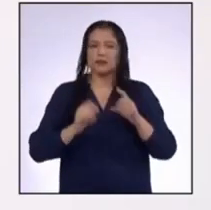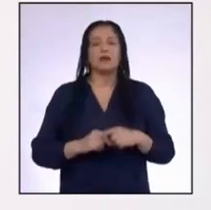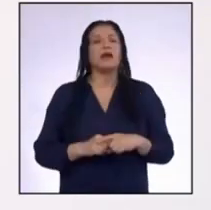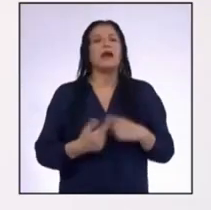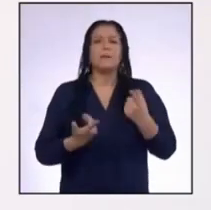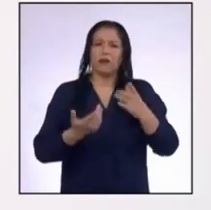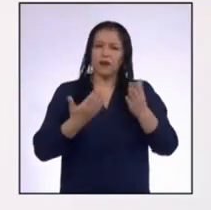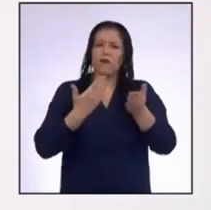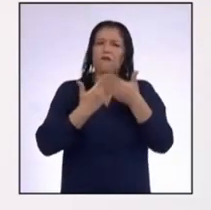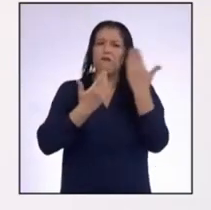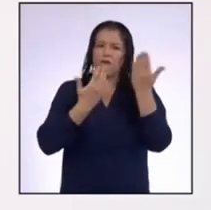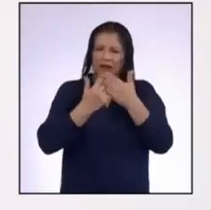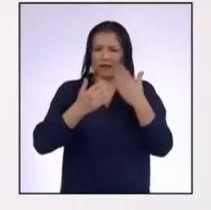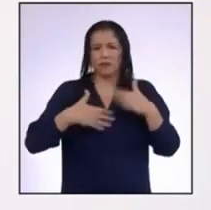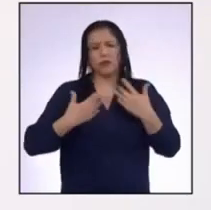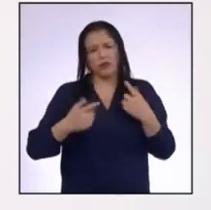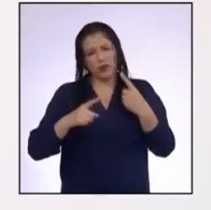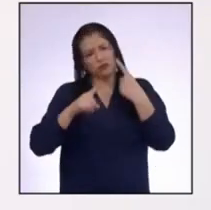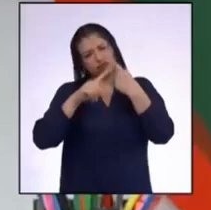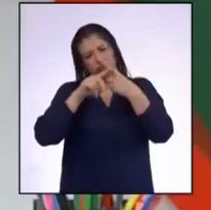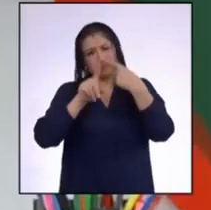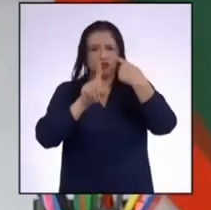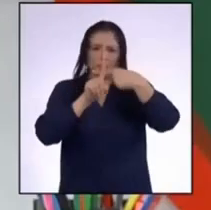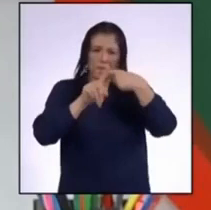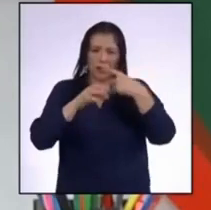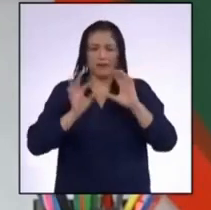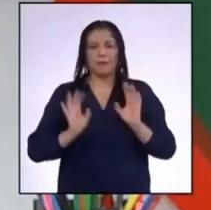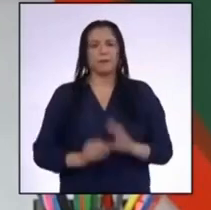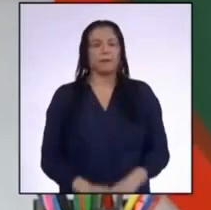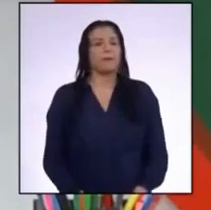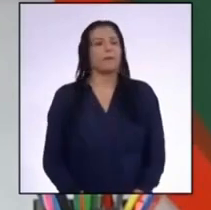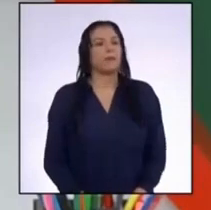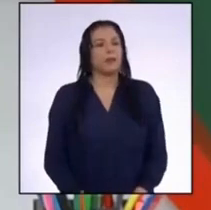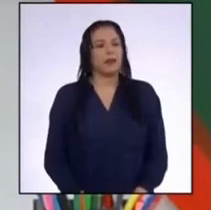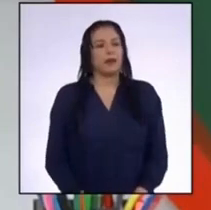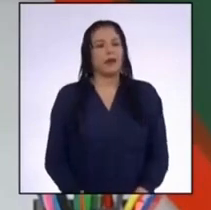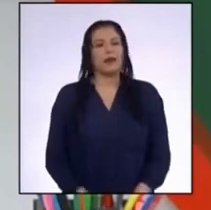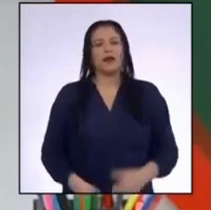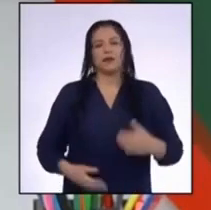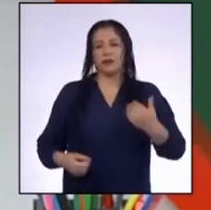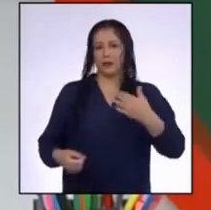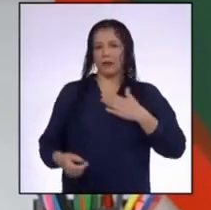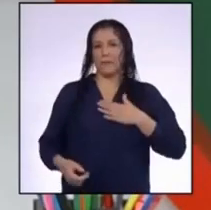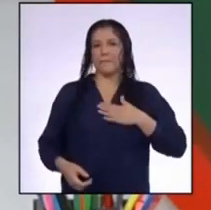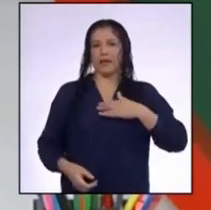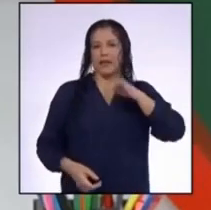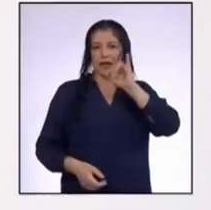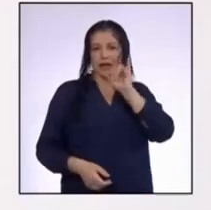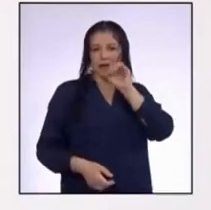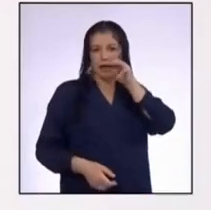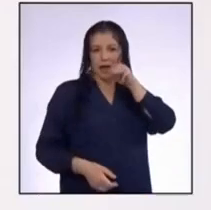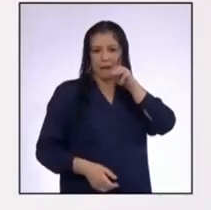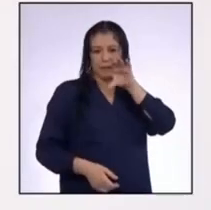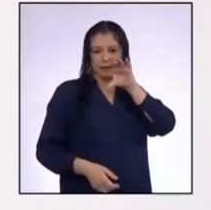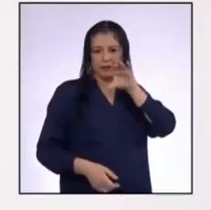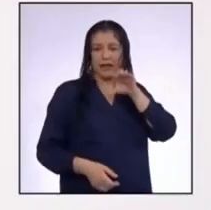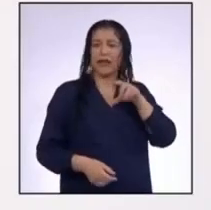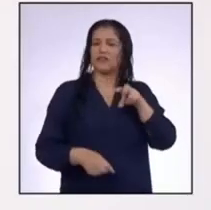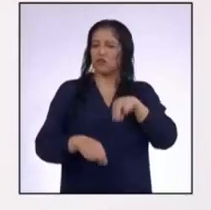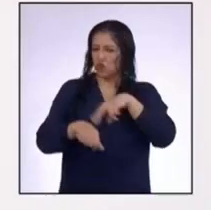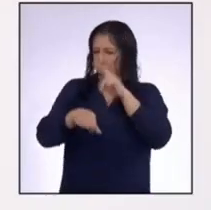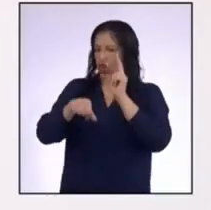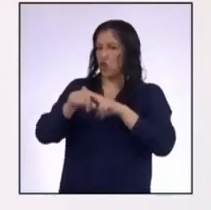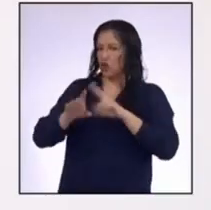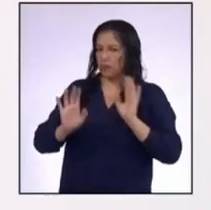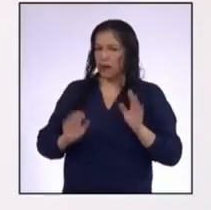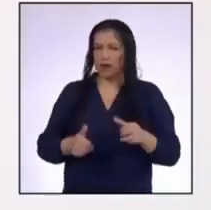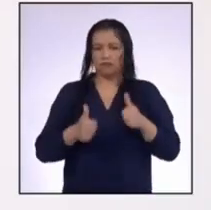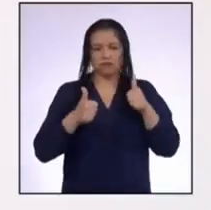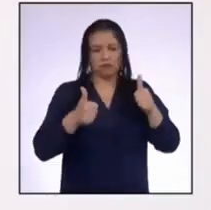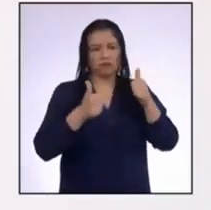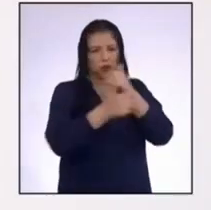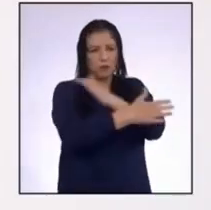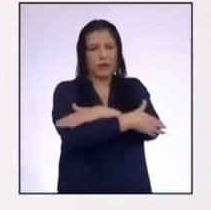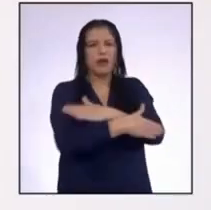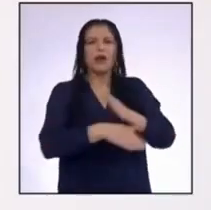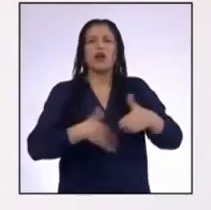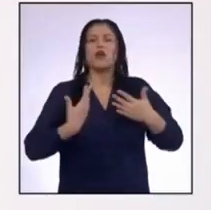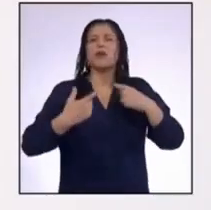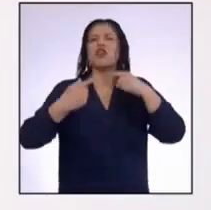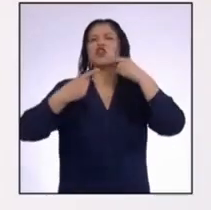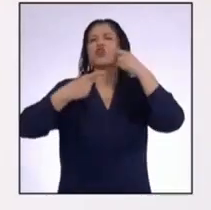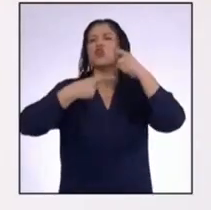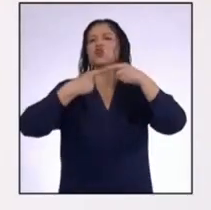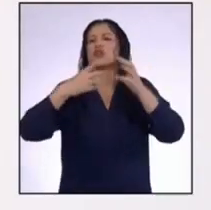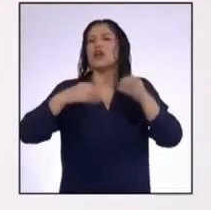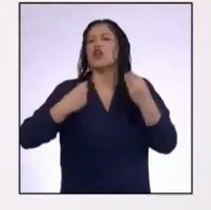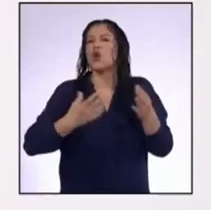facilita el operar matemáticamente. Bien, mi IMC es normal. ¡Felicitaciones! ¿Nos puedes